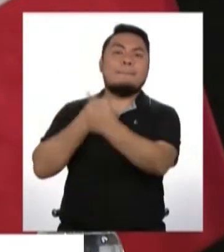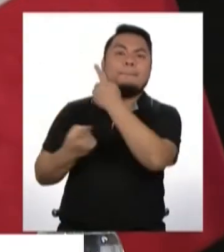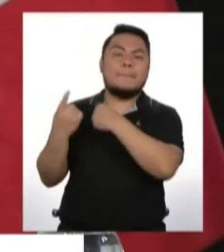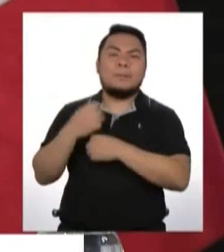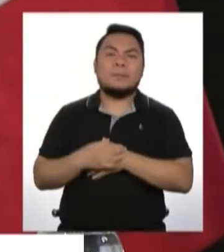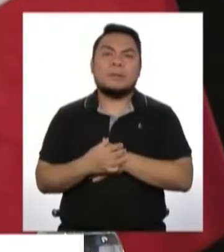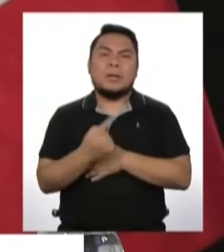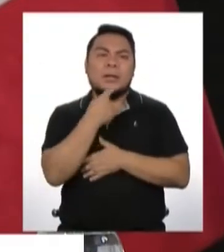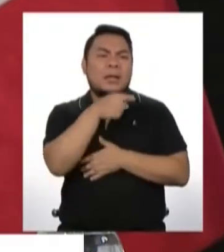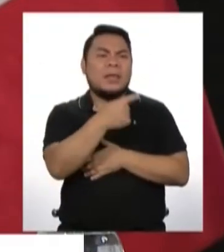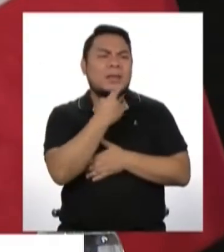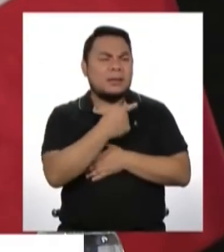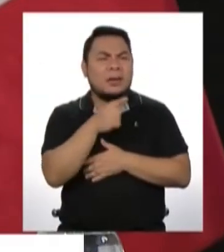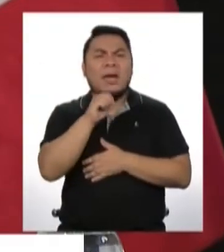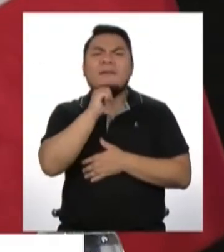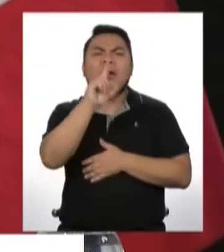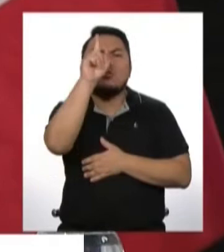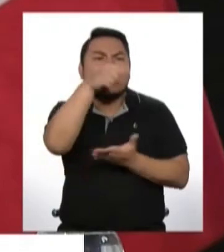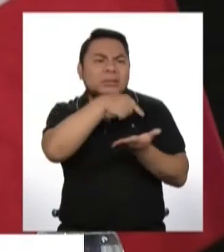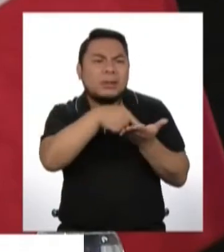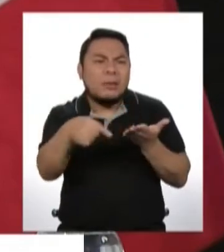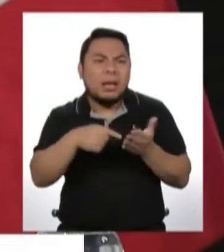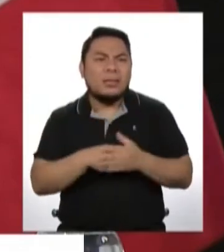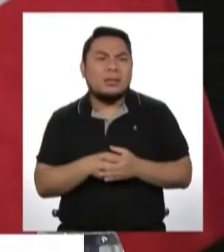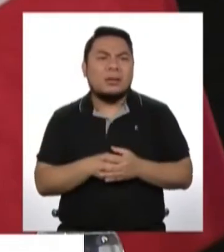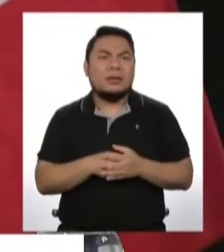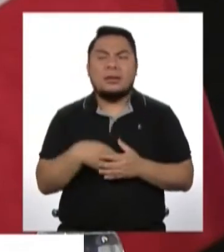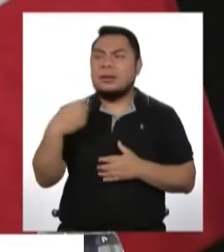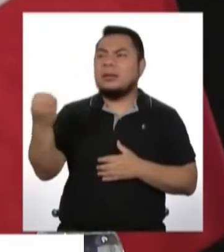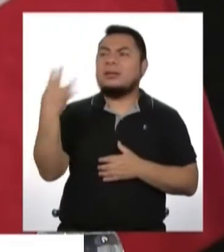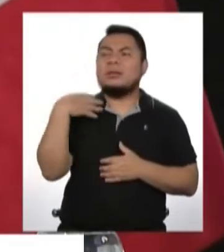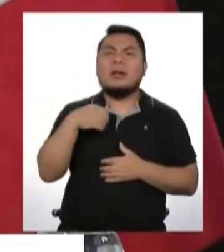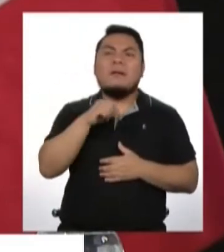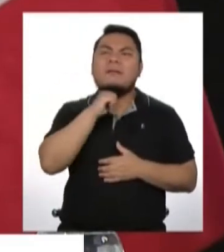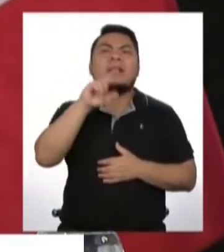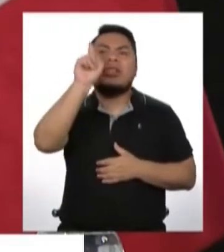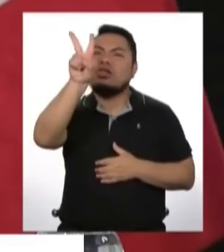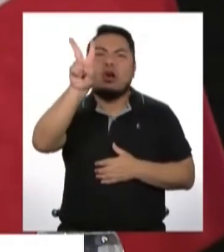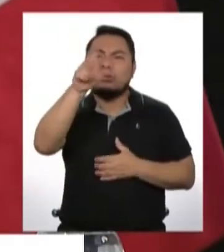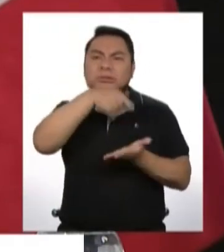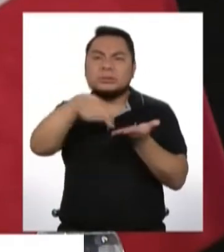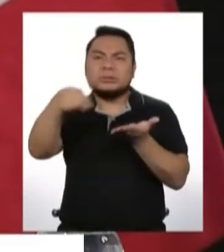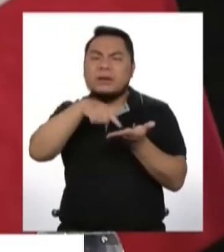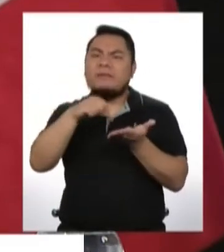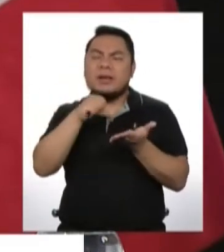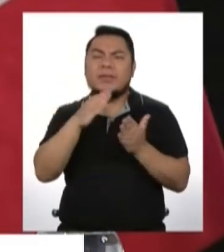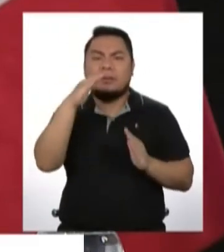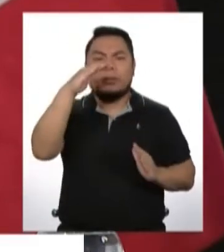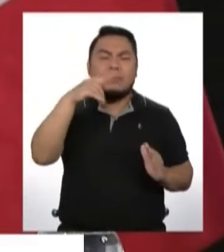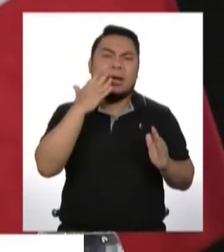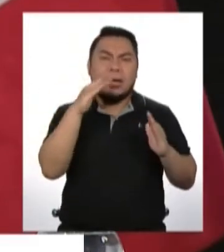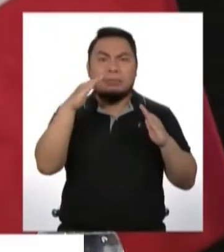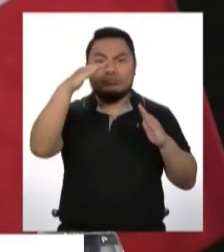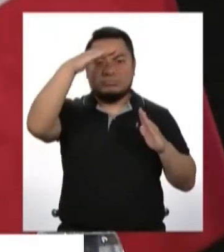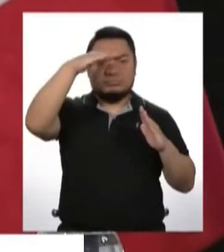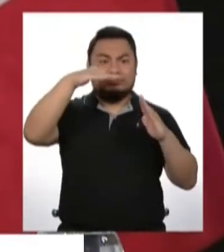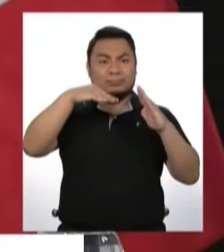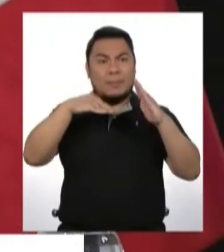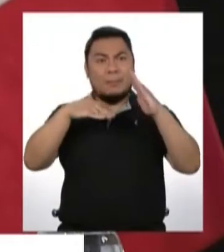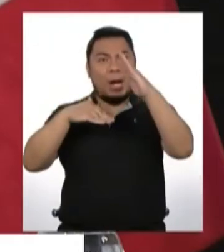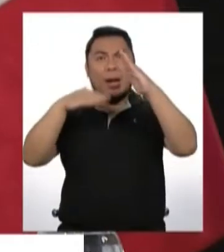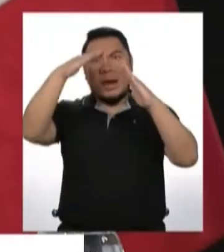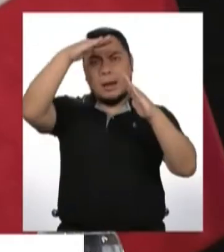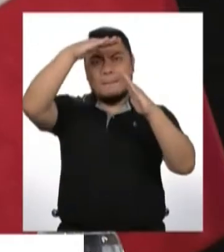algunos dicen que falta una semana y otros dicen que falta dos semanas para llegar a la parte superior? Porque